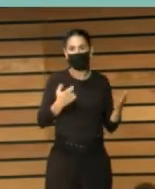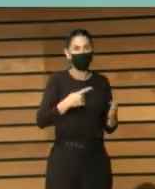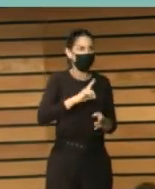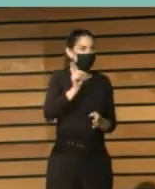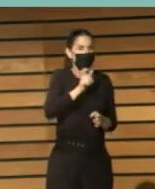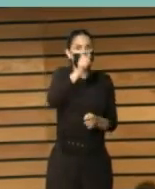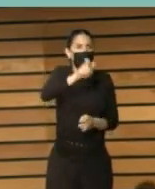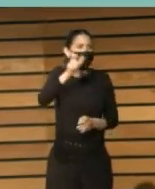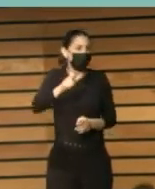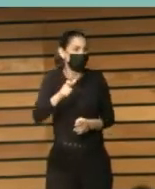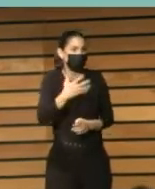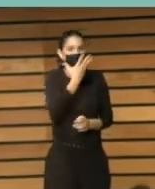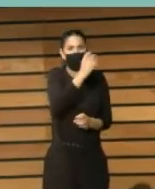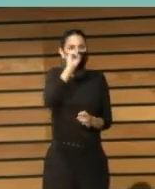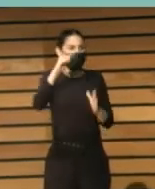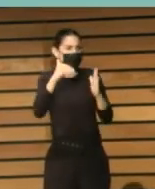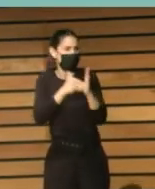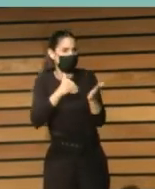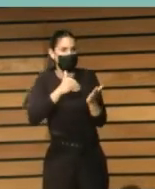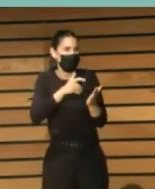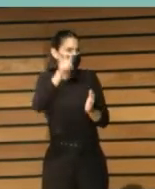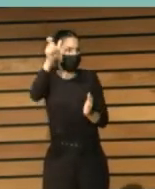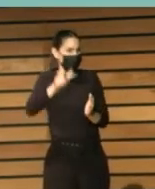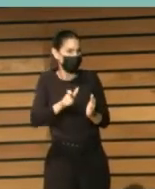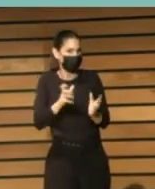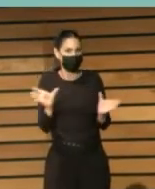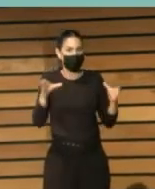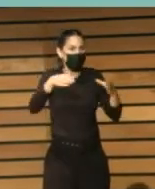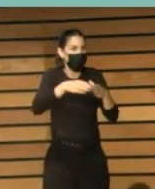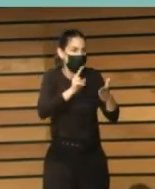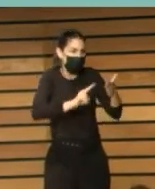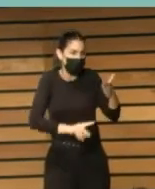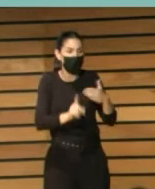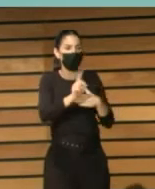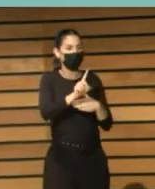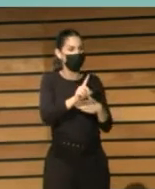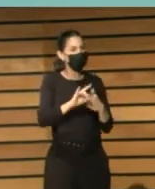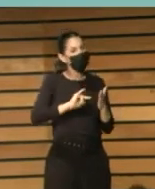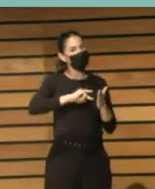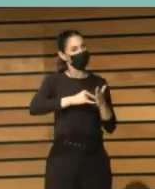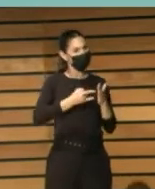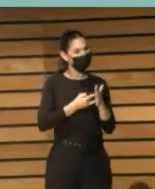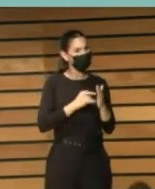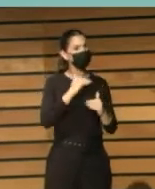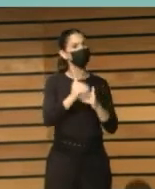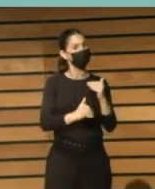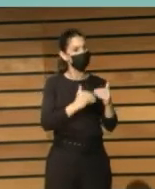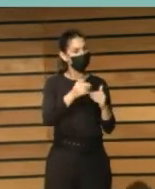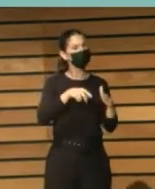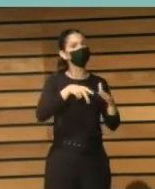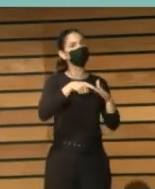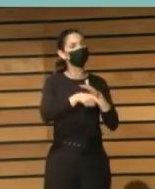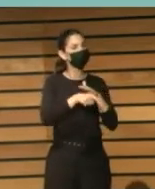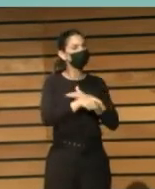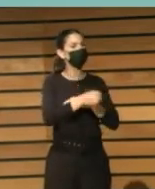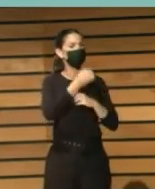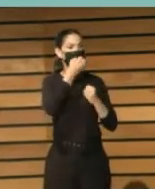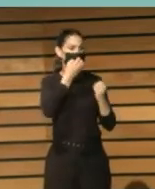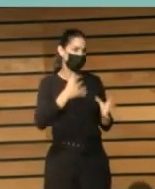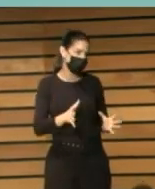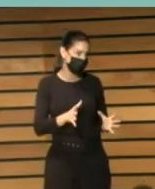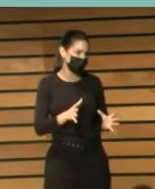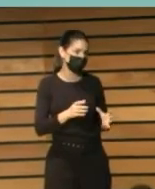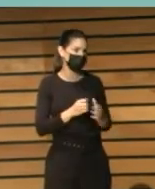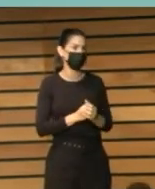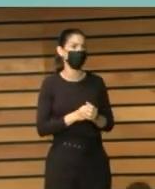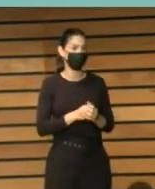50.000 personas a leer un texto, no. Esto está muy bien pensado, utilizando metodologías que vienen de la gestión. Entonces, eso es lo primero